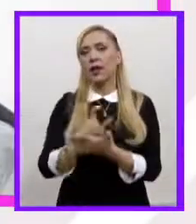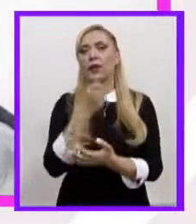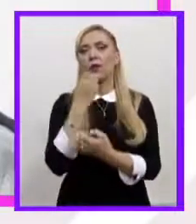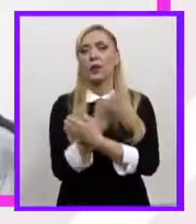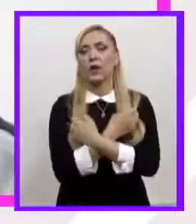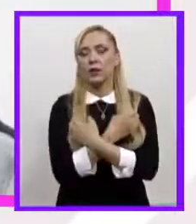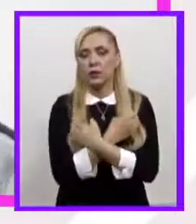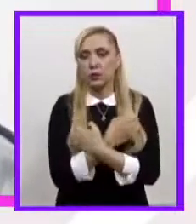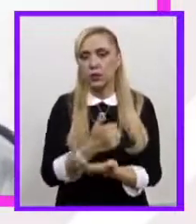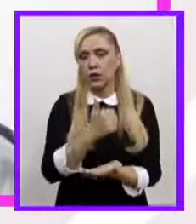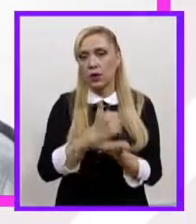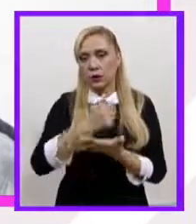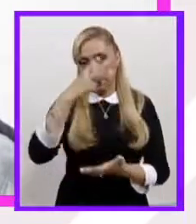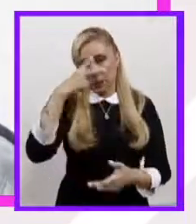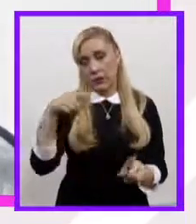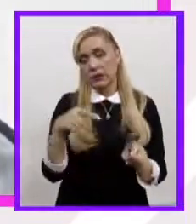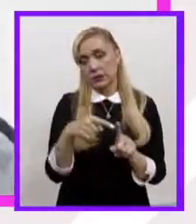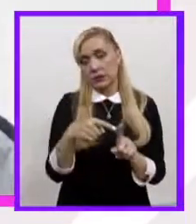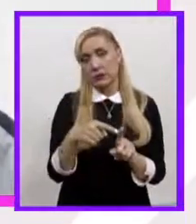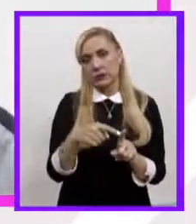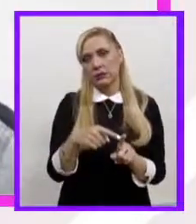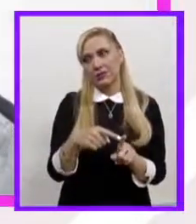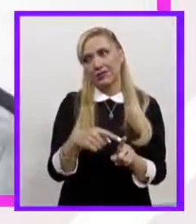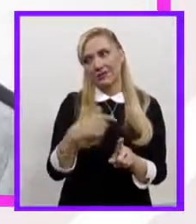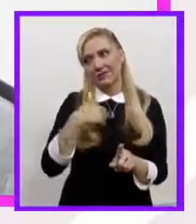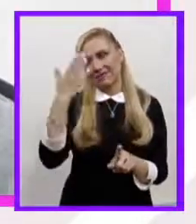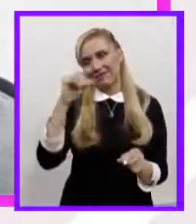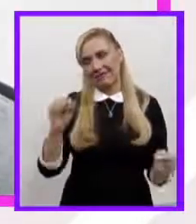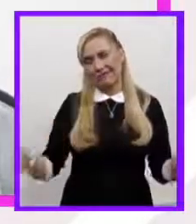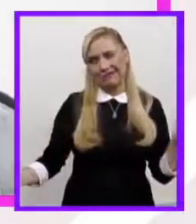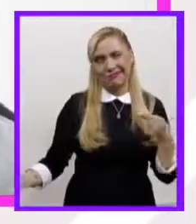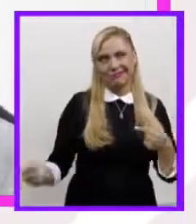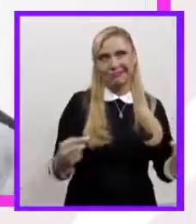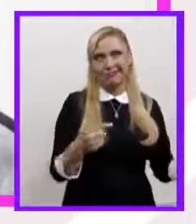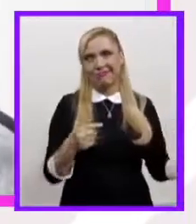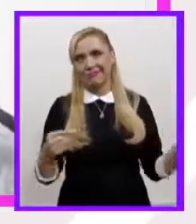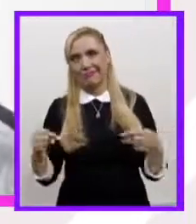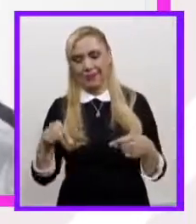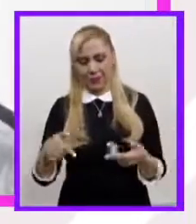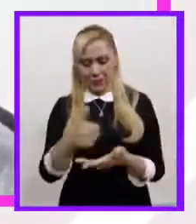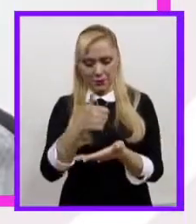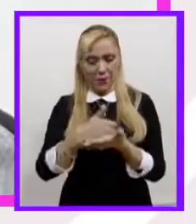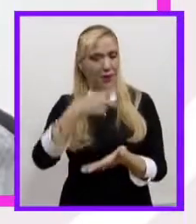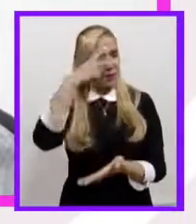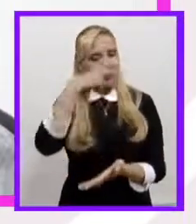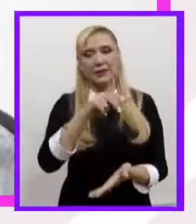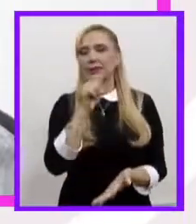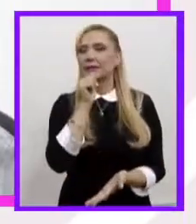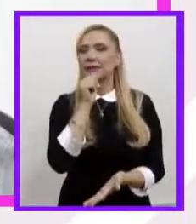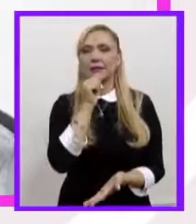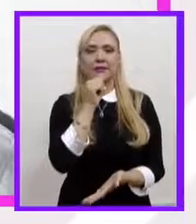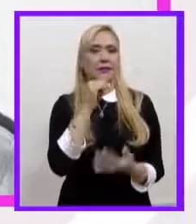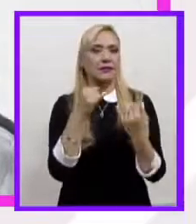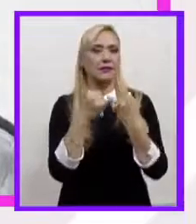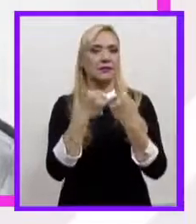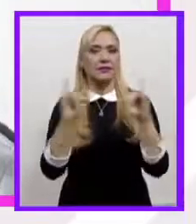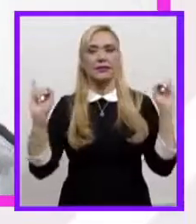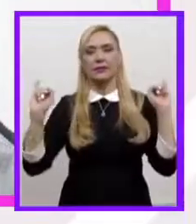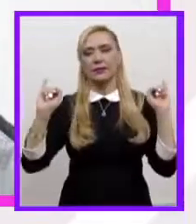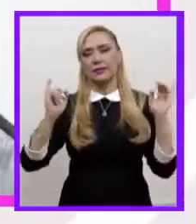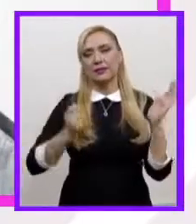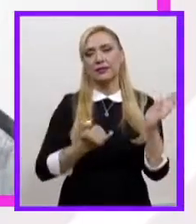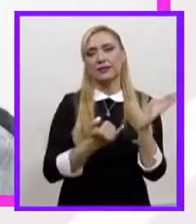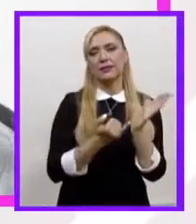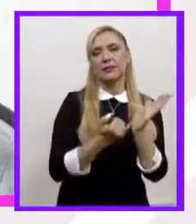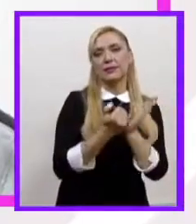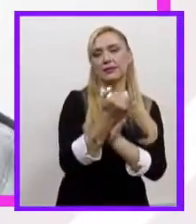de México. Este puede que sea uno de los temas más controversiales, porque hay que recordar que la Ciudad de México aún no cuenta con autonomía en materia educativa, entonces